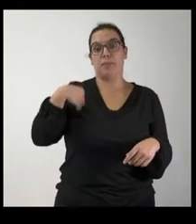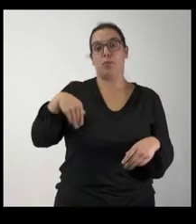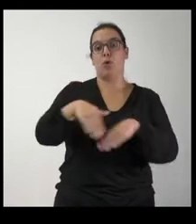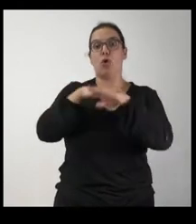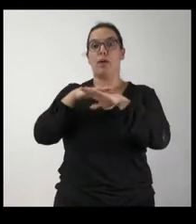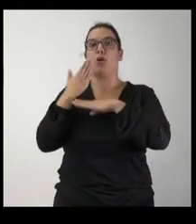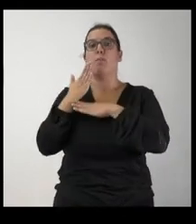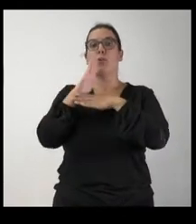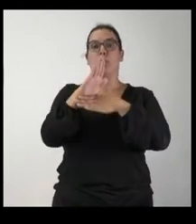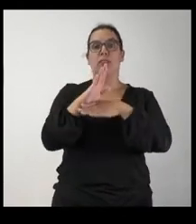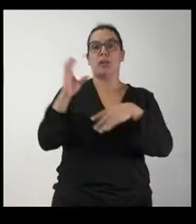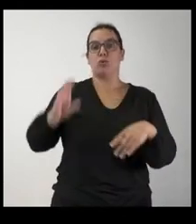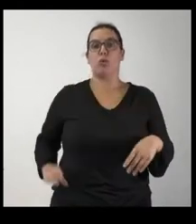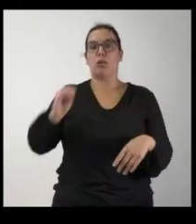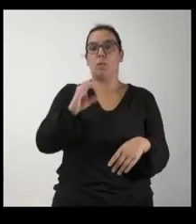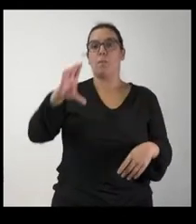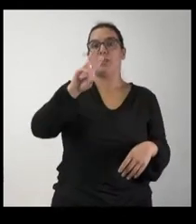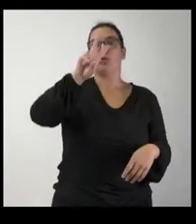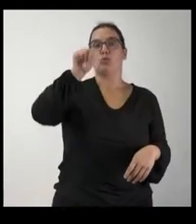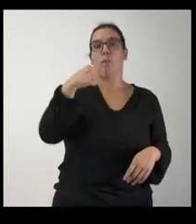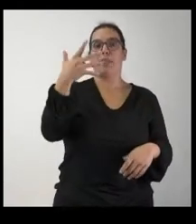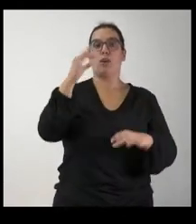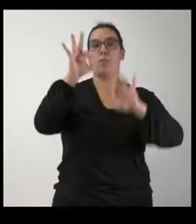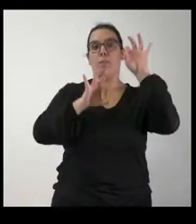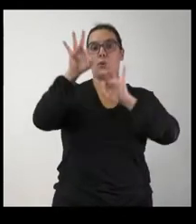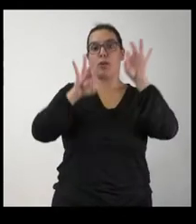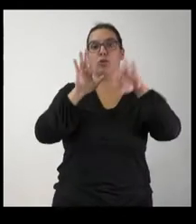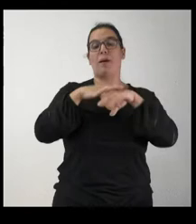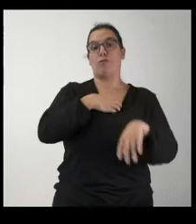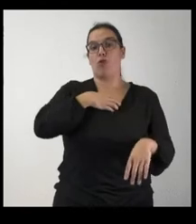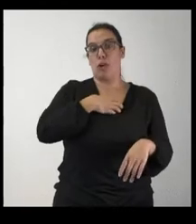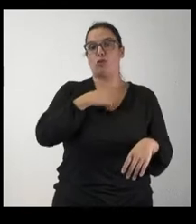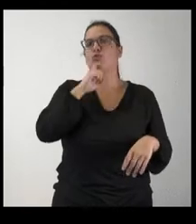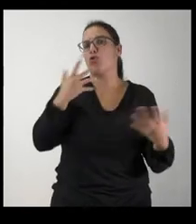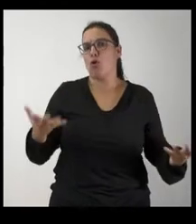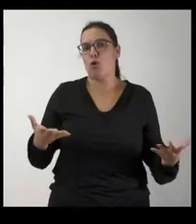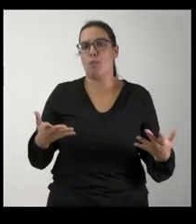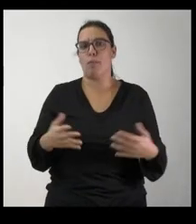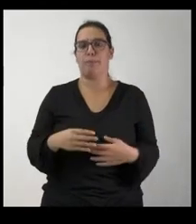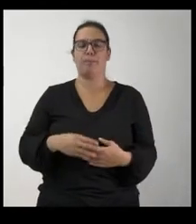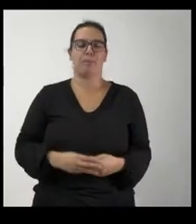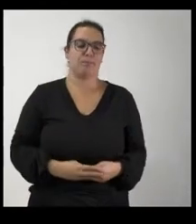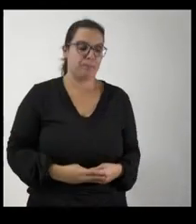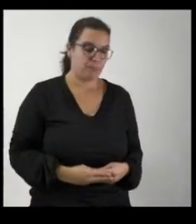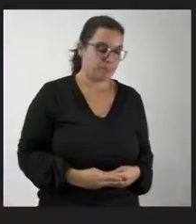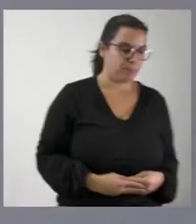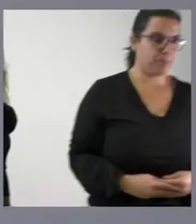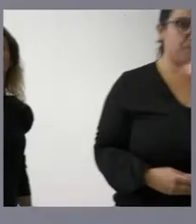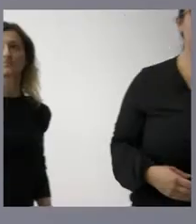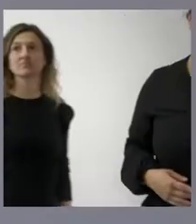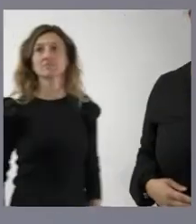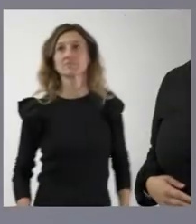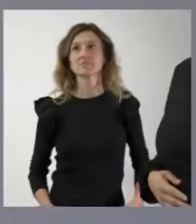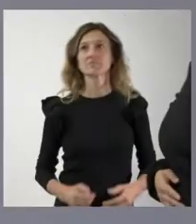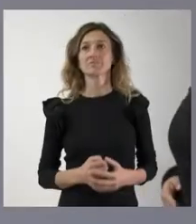gobierno de una subida salarial del 2,5 para los empleados públicos o que nos valore todo esto Gracias antes de que